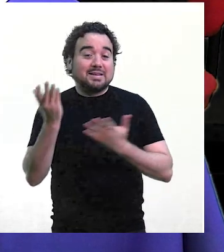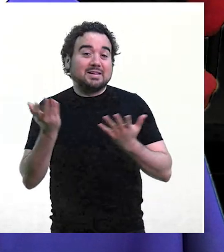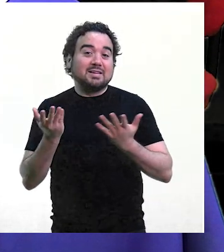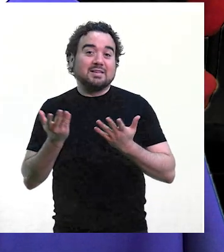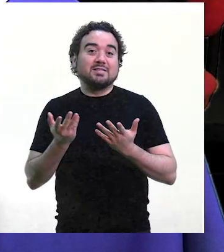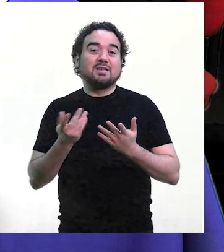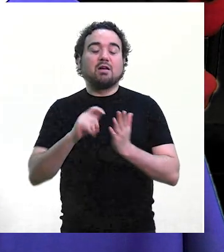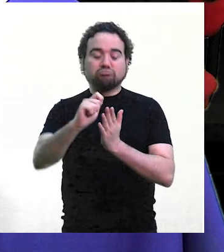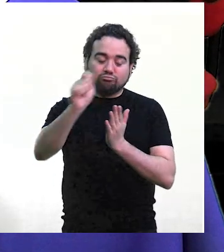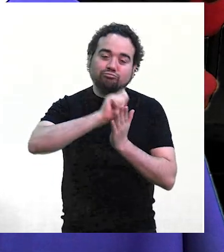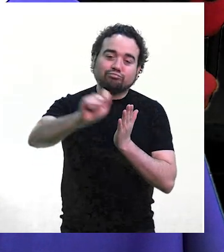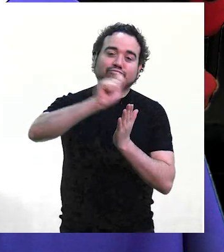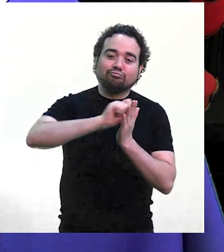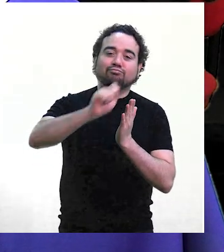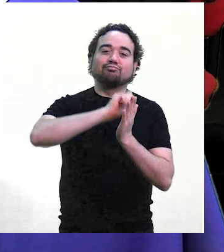empezó a